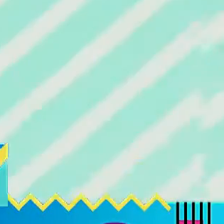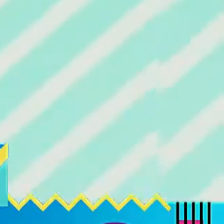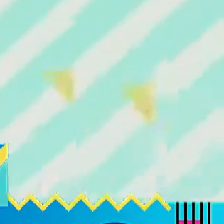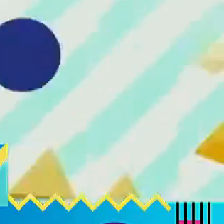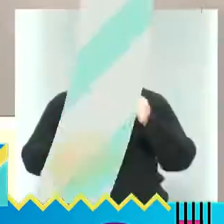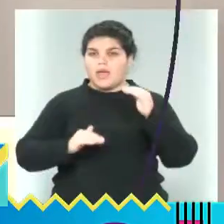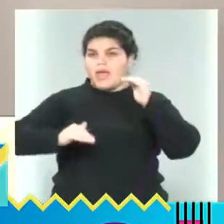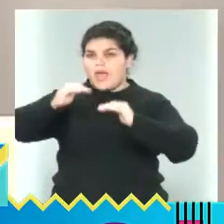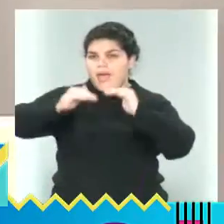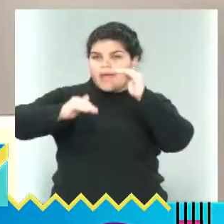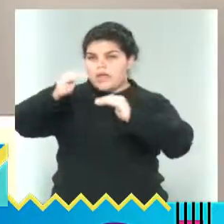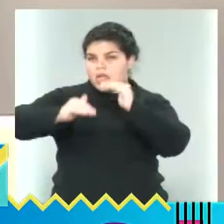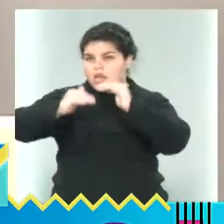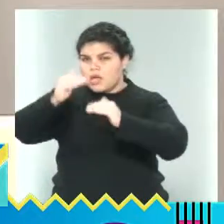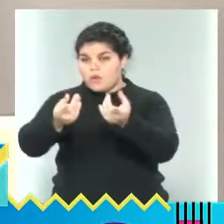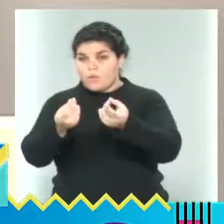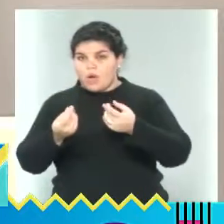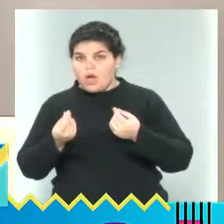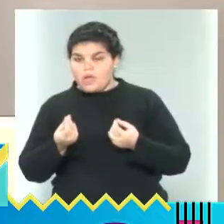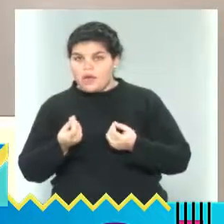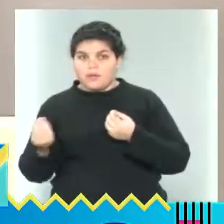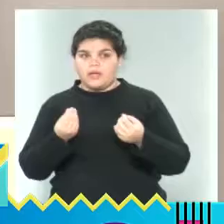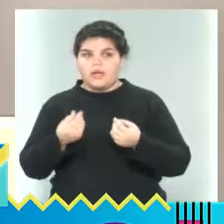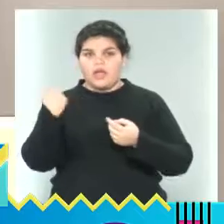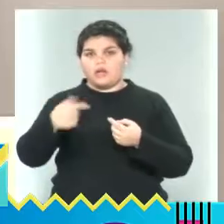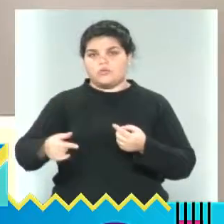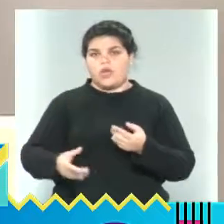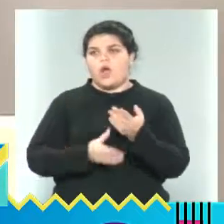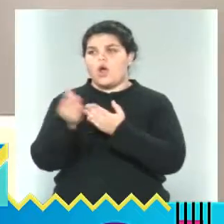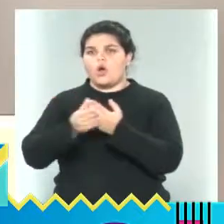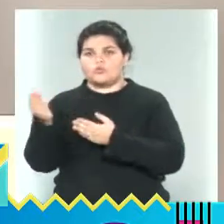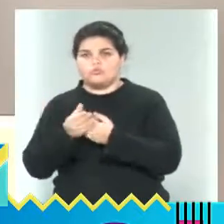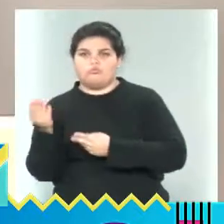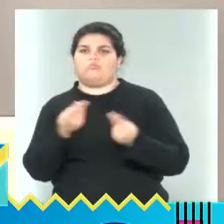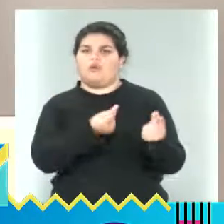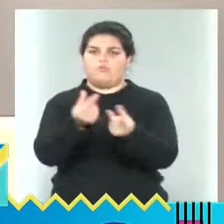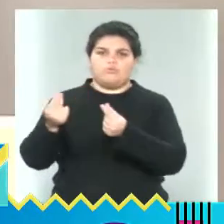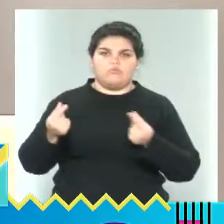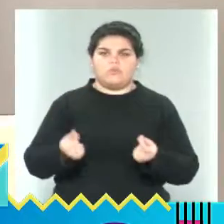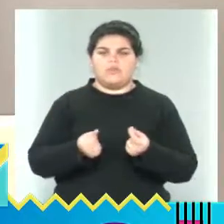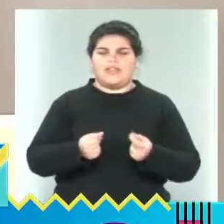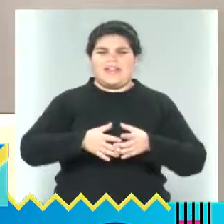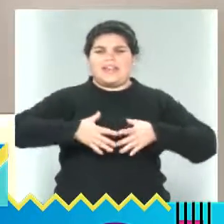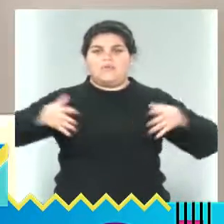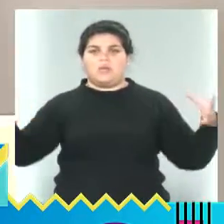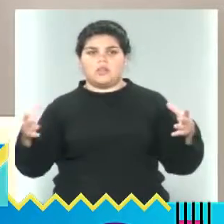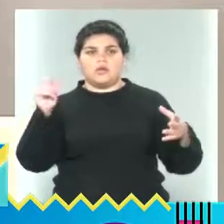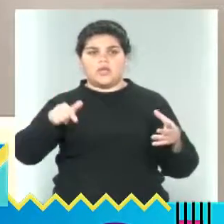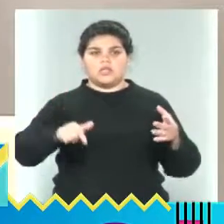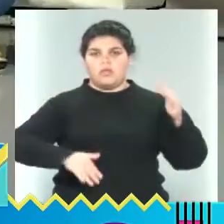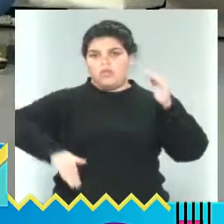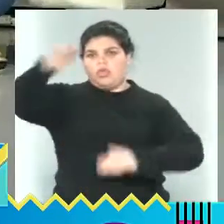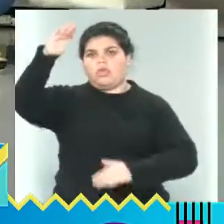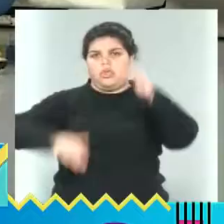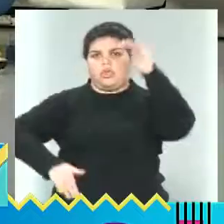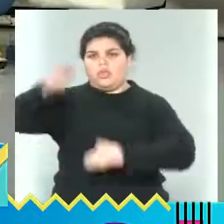esa balanza que te digo, que tiene que ver con consumos, crecimientos y demás, y desbalance que en general veo que está produciéndose en este